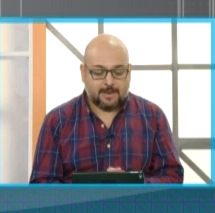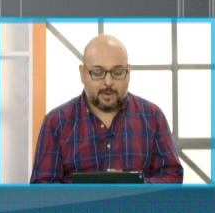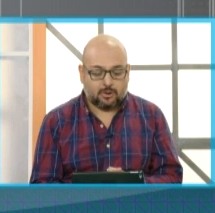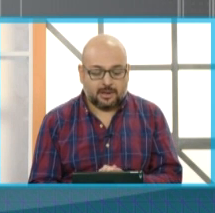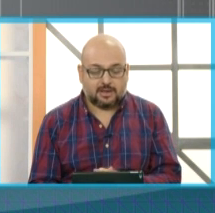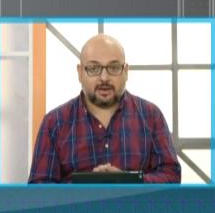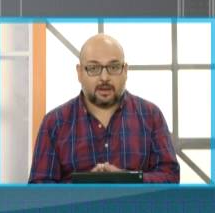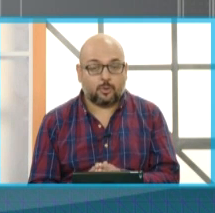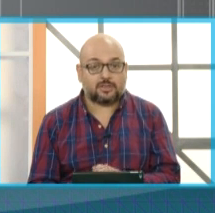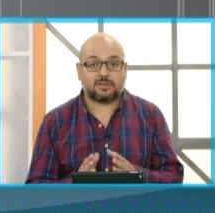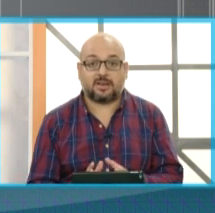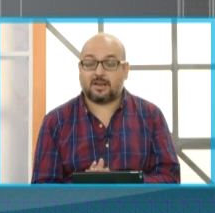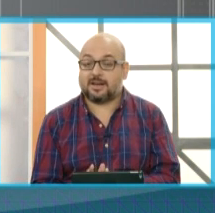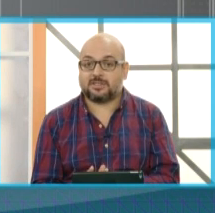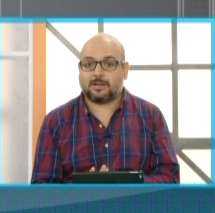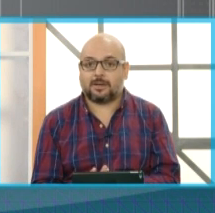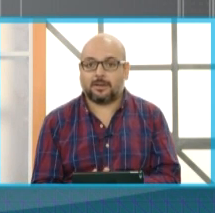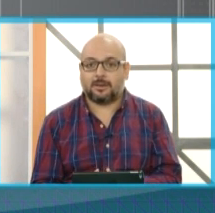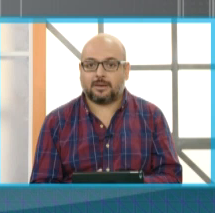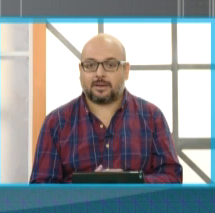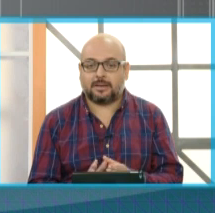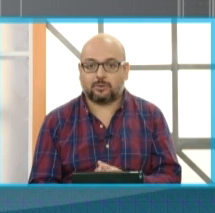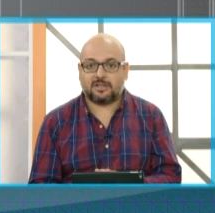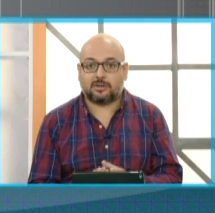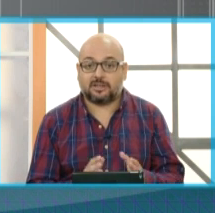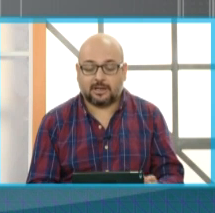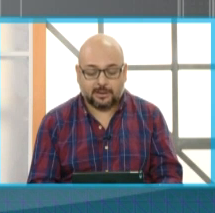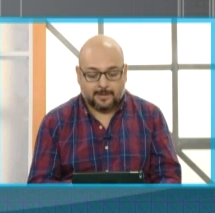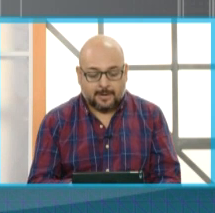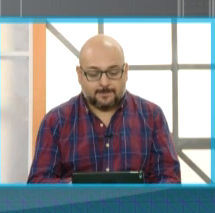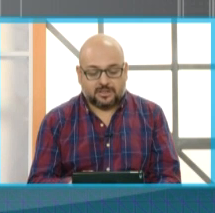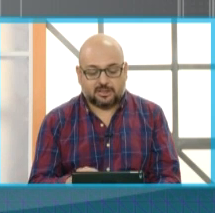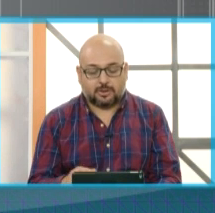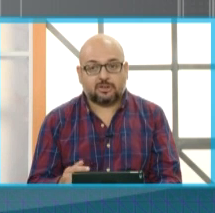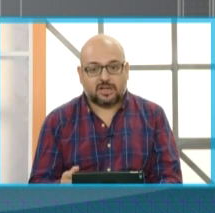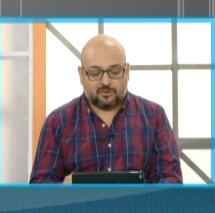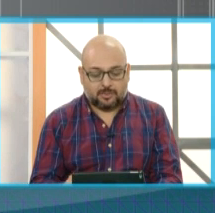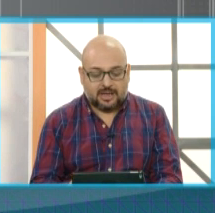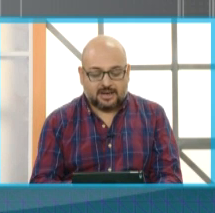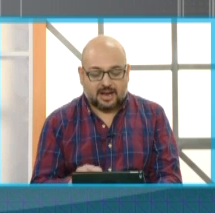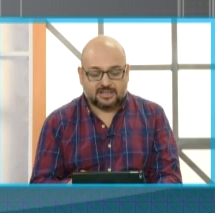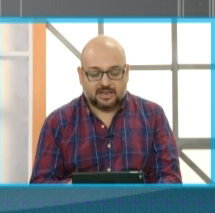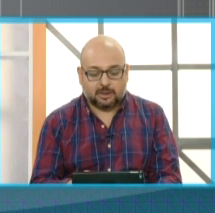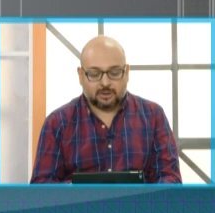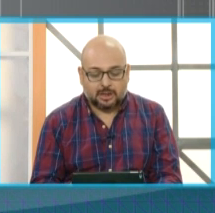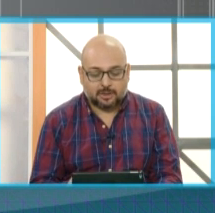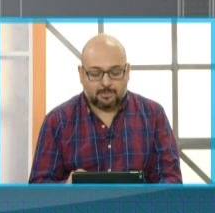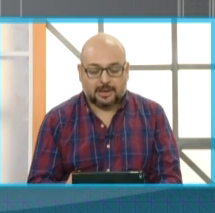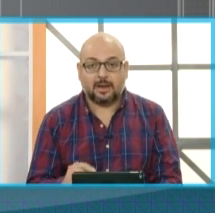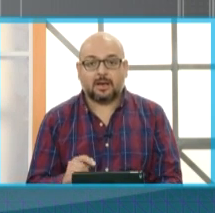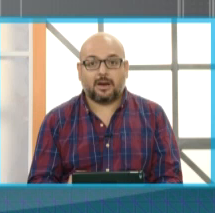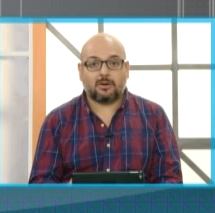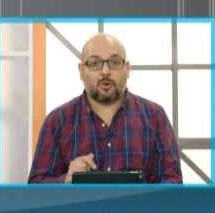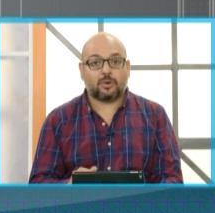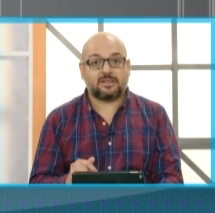Decía, Majo y Marina, el juicio es el hashtag que él está utilizando, la etiqueta, y dice, todavía no llegan los familiares, la calle está cortada porque